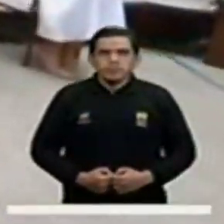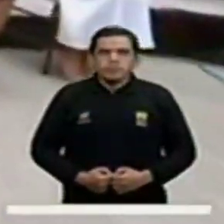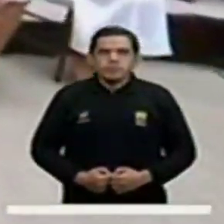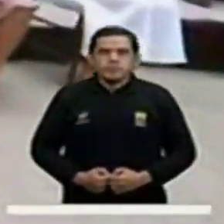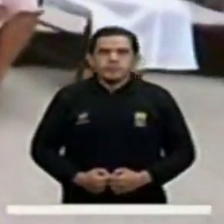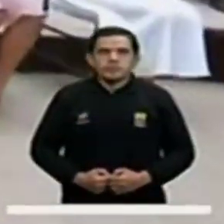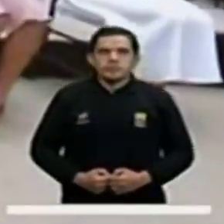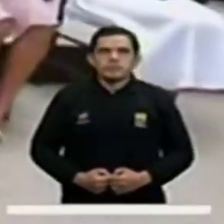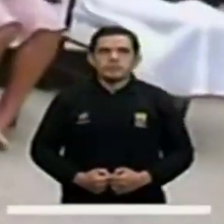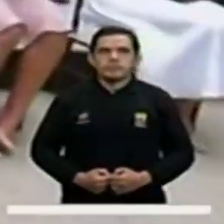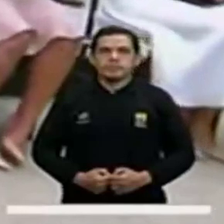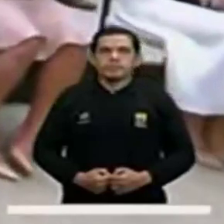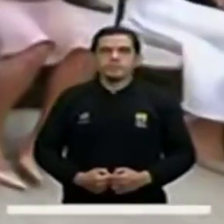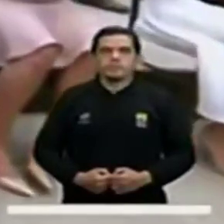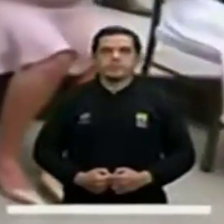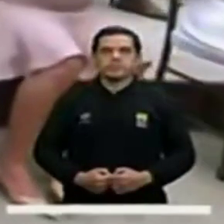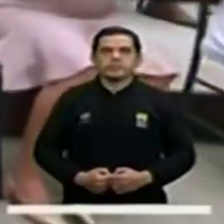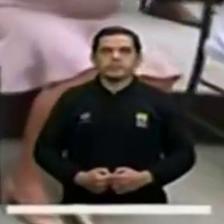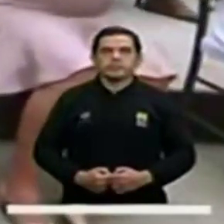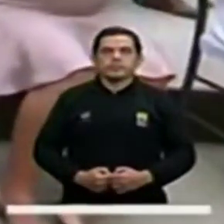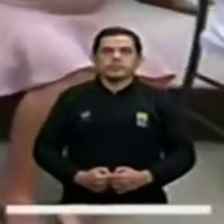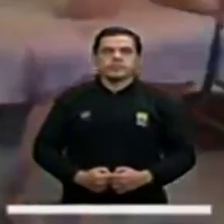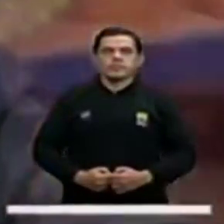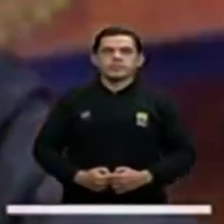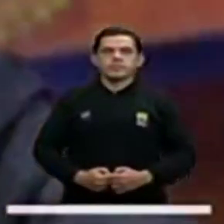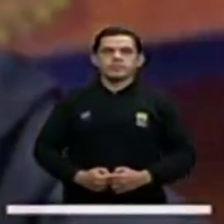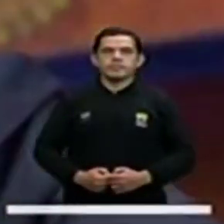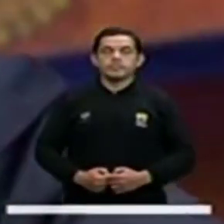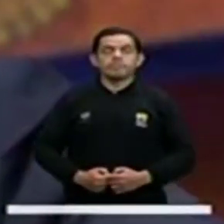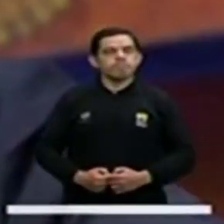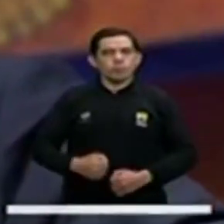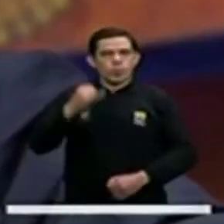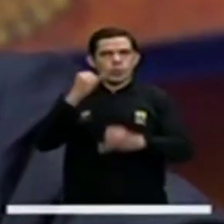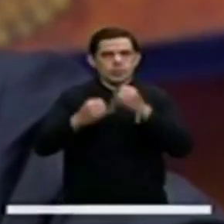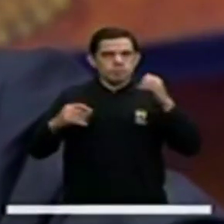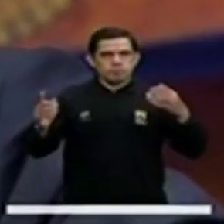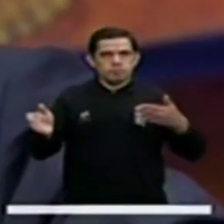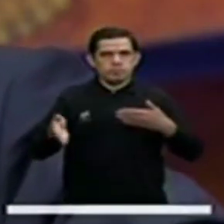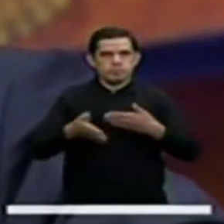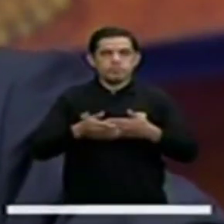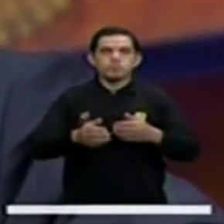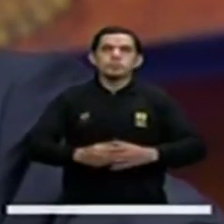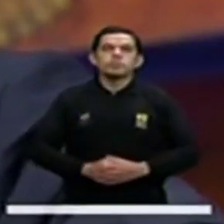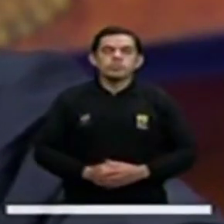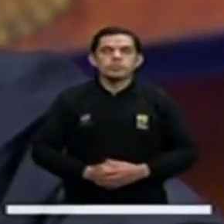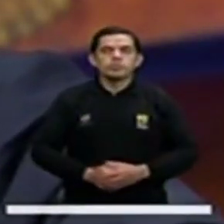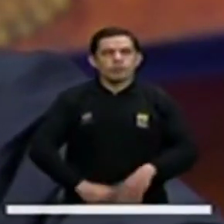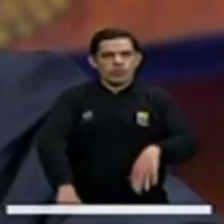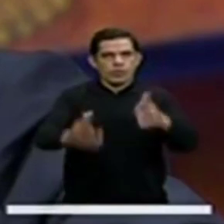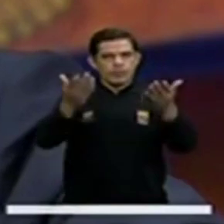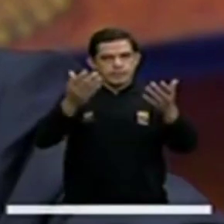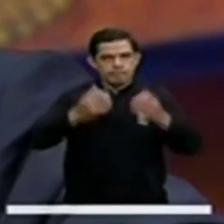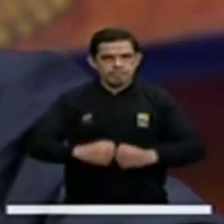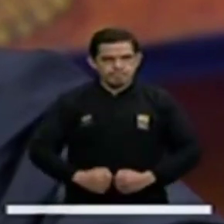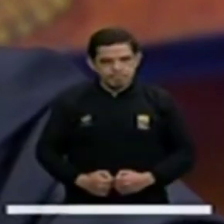por último, invocando una vez